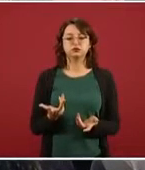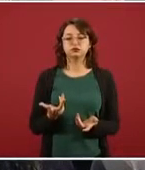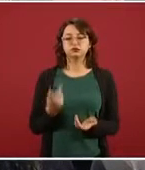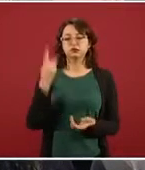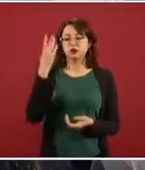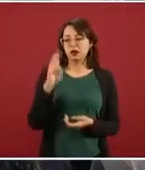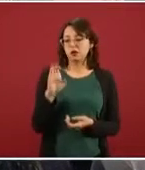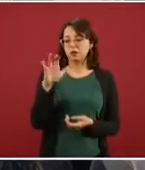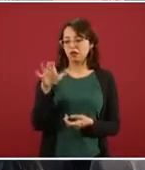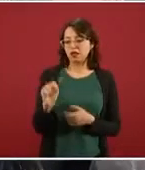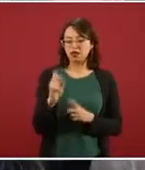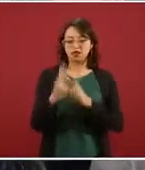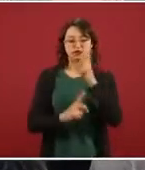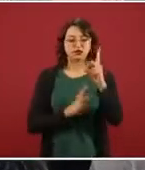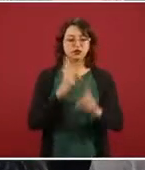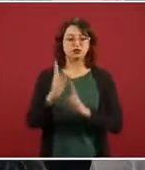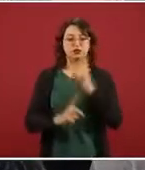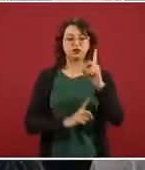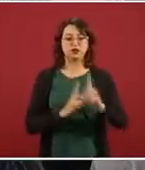becas para el deporte,